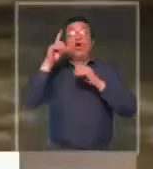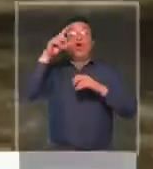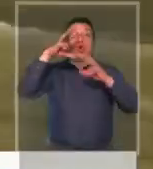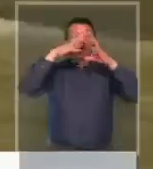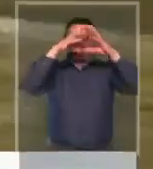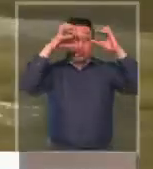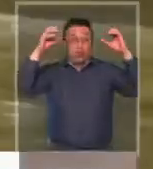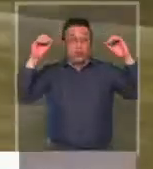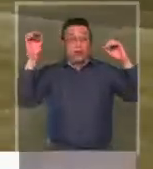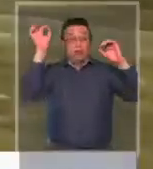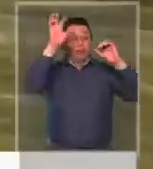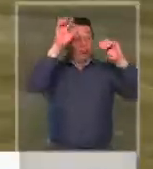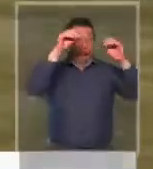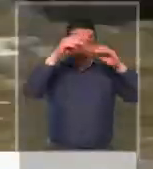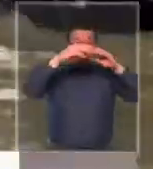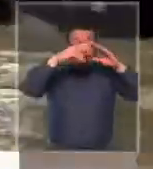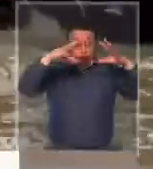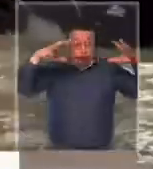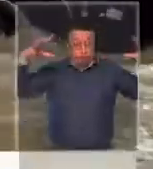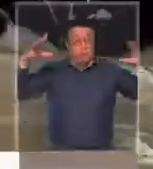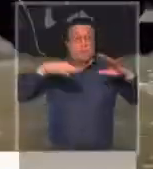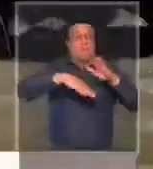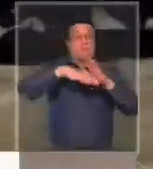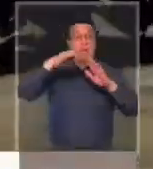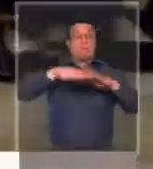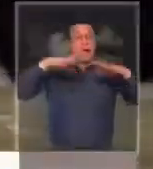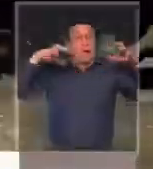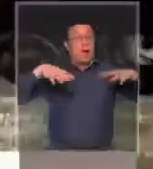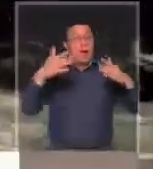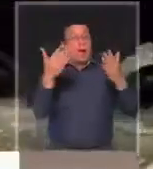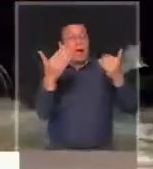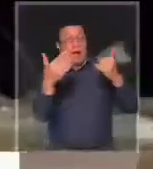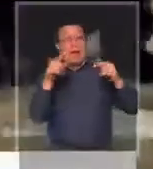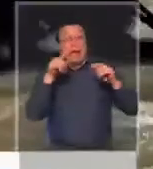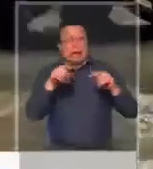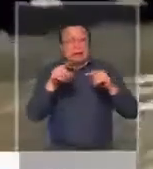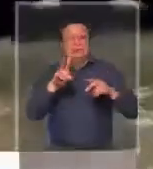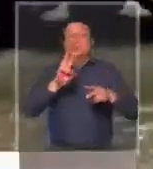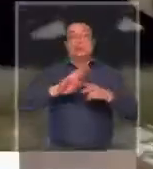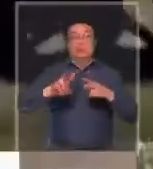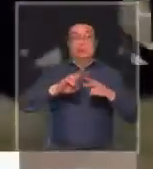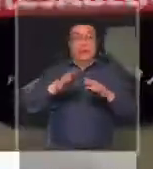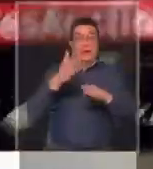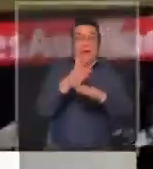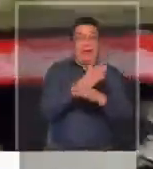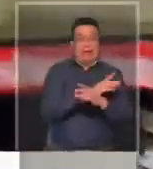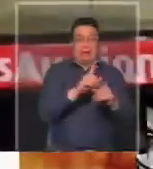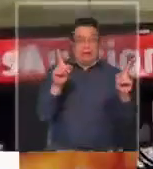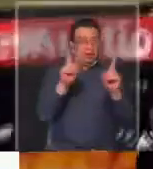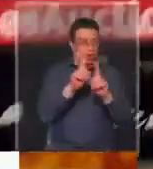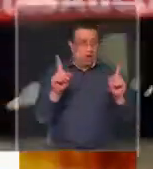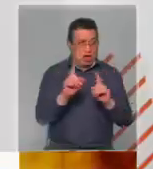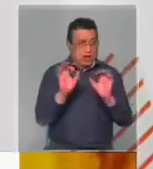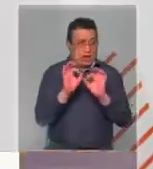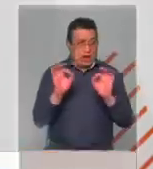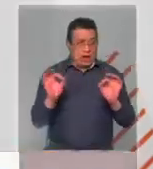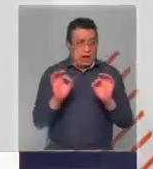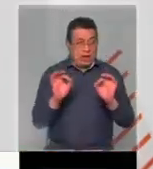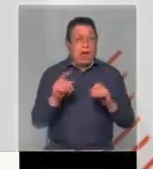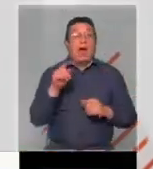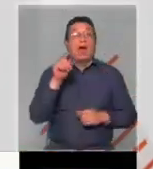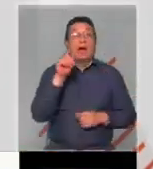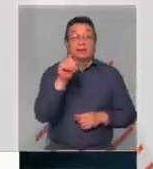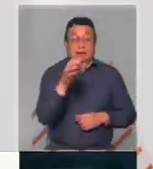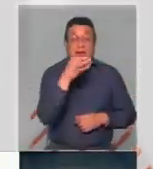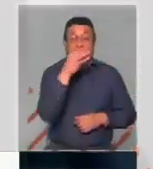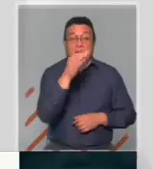práctica común en ese país para aumentar la cantidad de precipitaciones, se haya realizado antes de esta tormenta. El fenómeno también